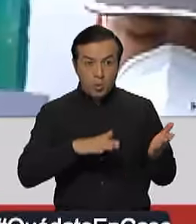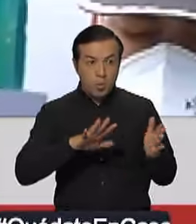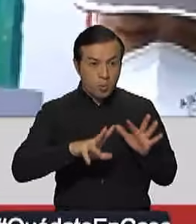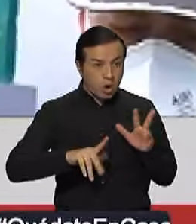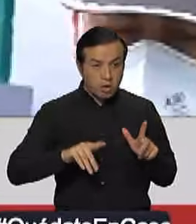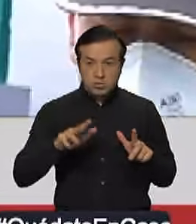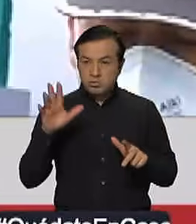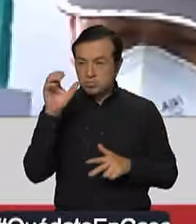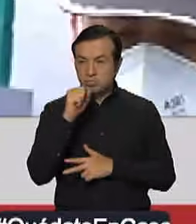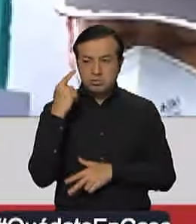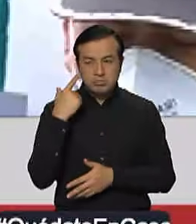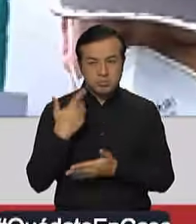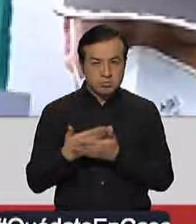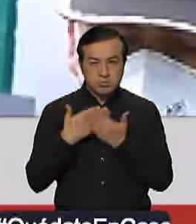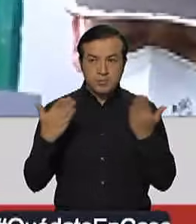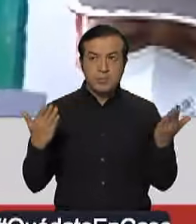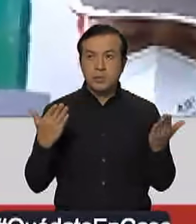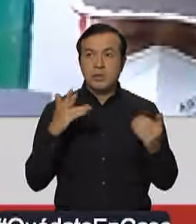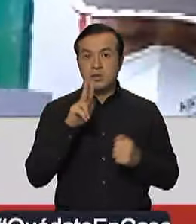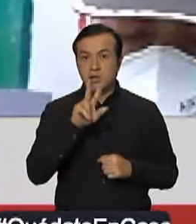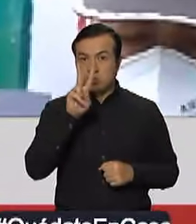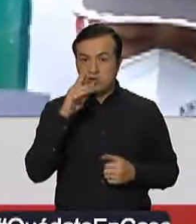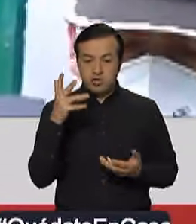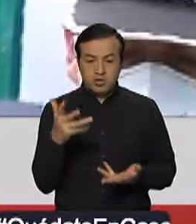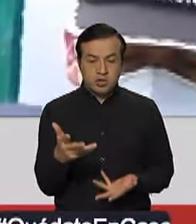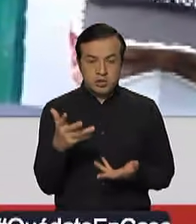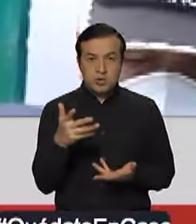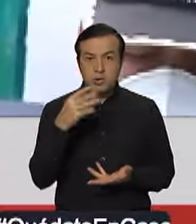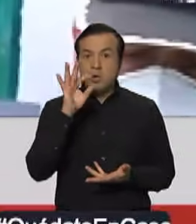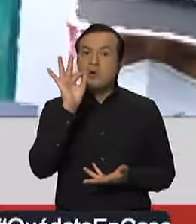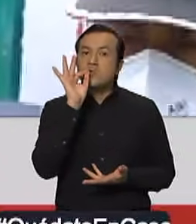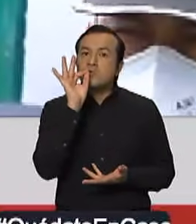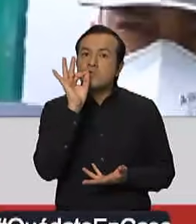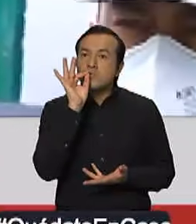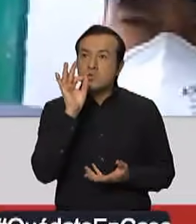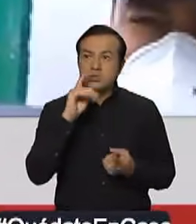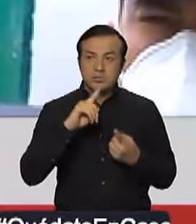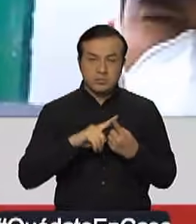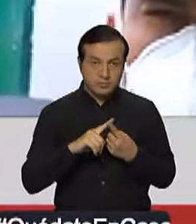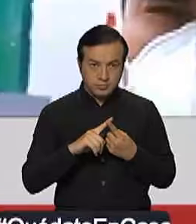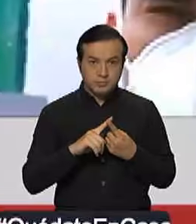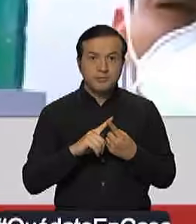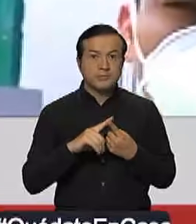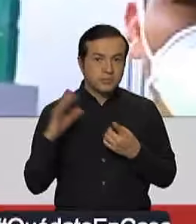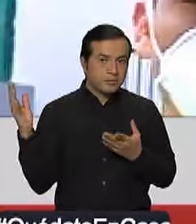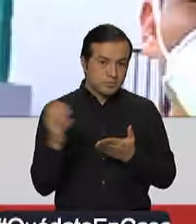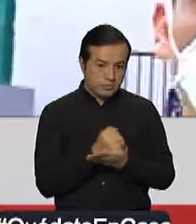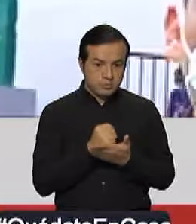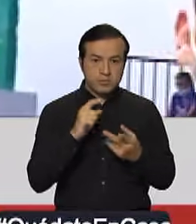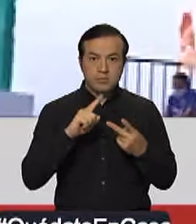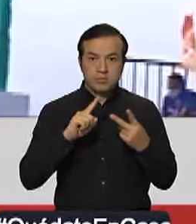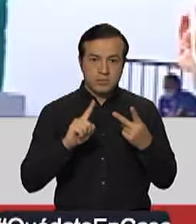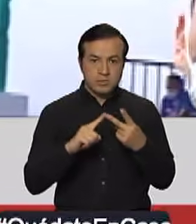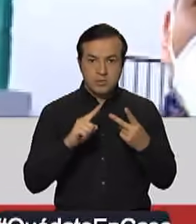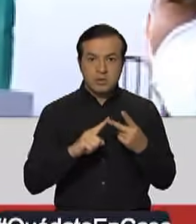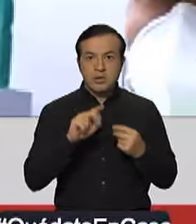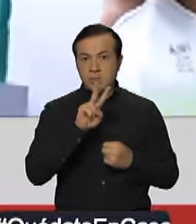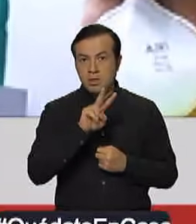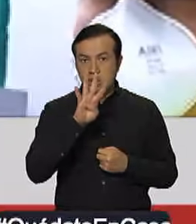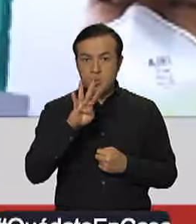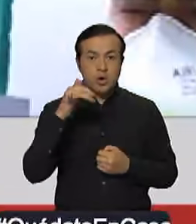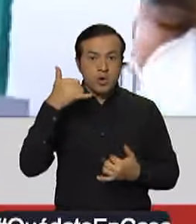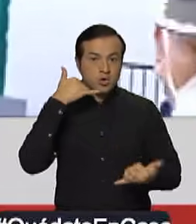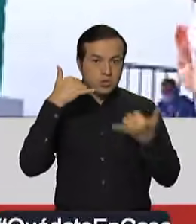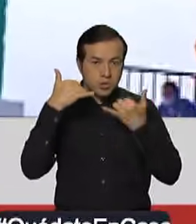Dando todas las evidencias, 32 kilos aproximadamente de marihuana, hemos incautado 24